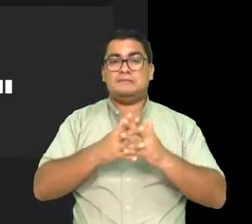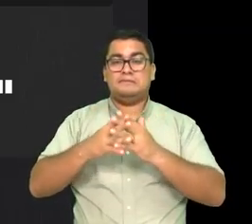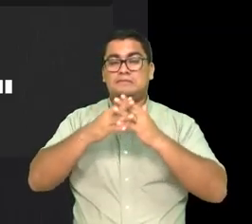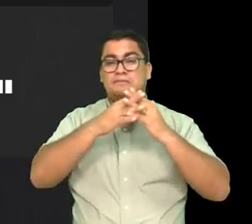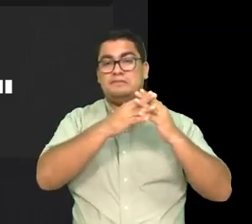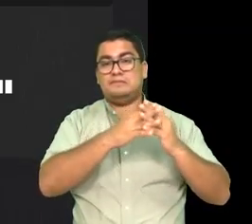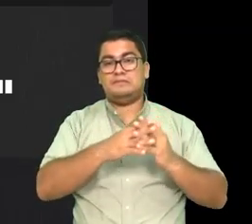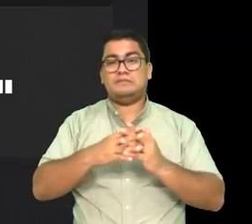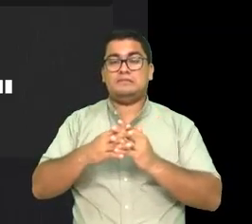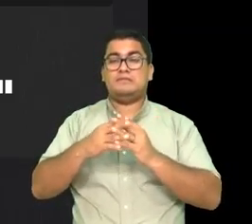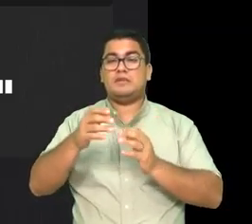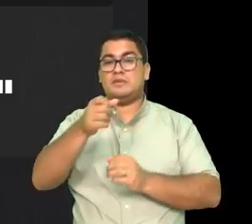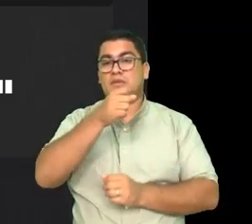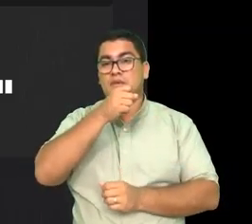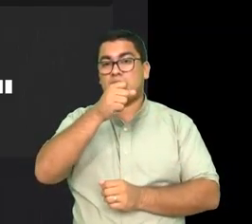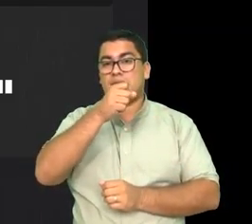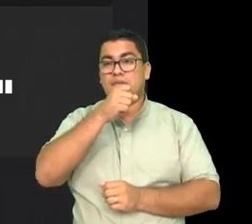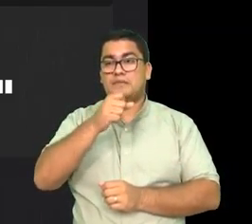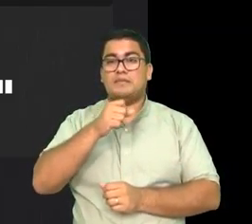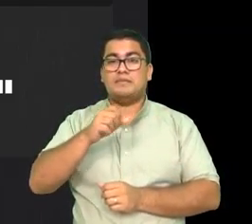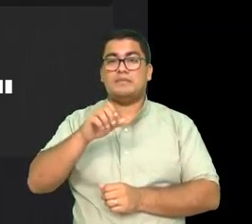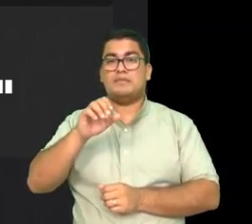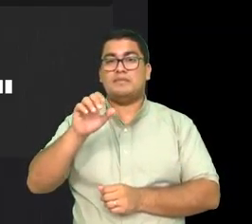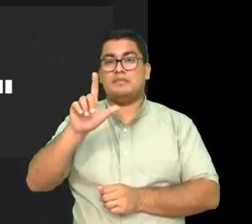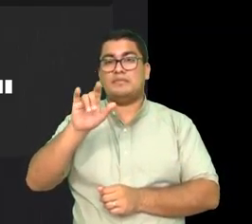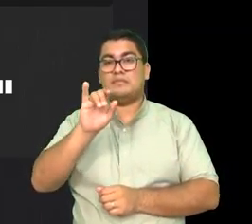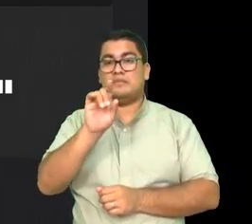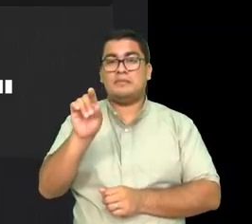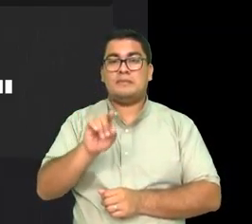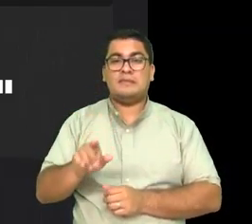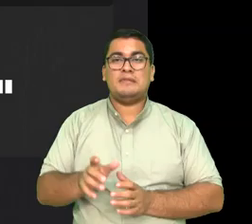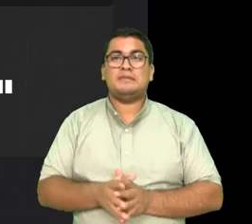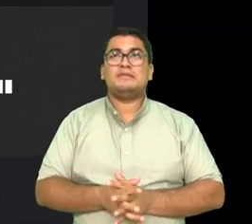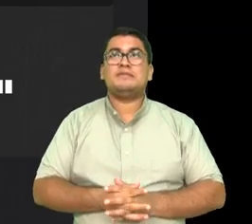estadounidenses. Para el canal parlamentario, informó Liz Escoto.